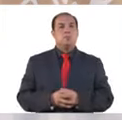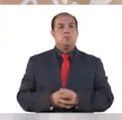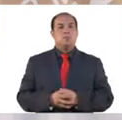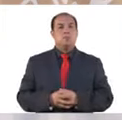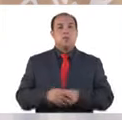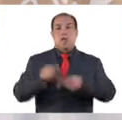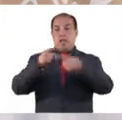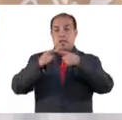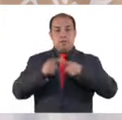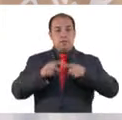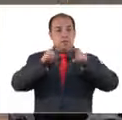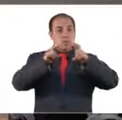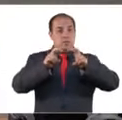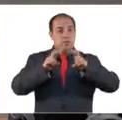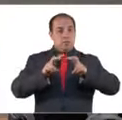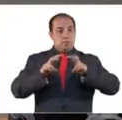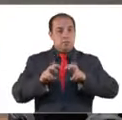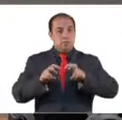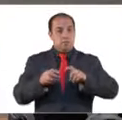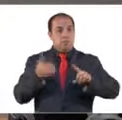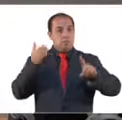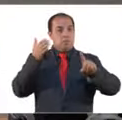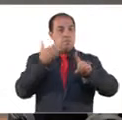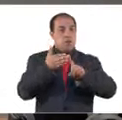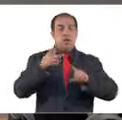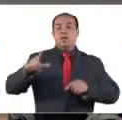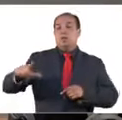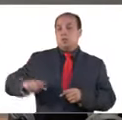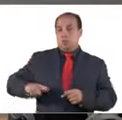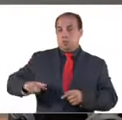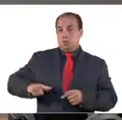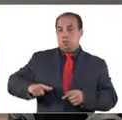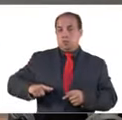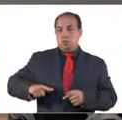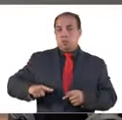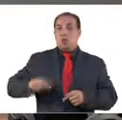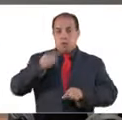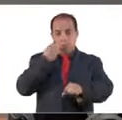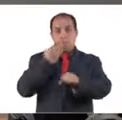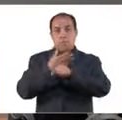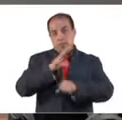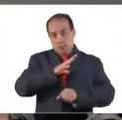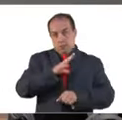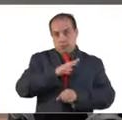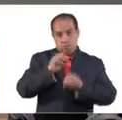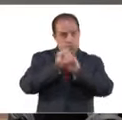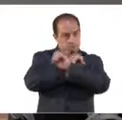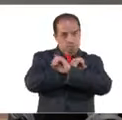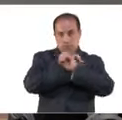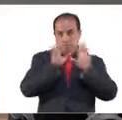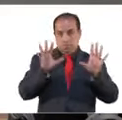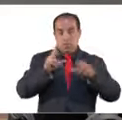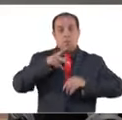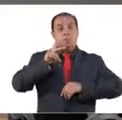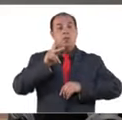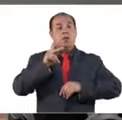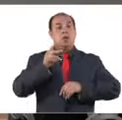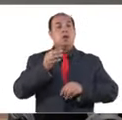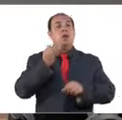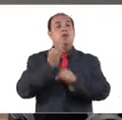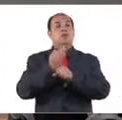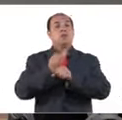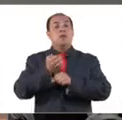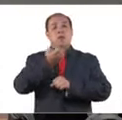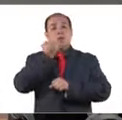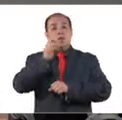y son otros temas en donde tiene que haber, pues el gobierno por supuesto tiene una responsabilidad, pero en este caso